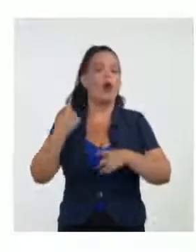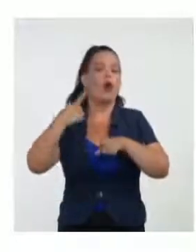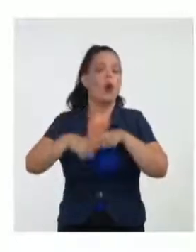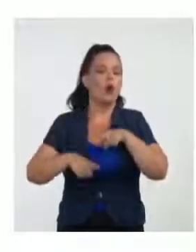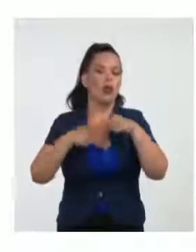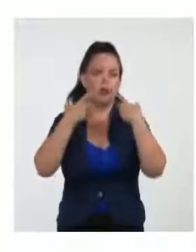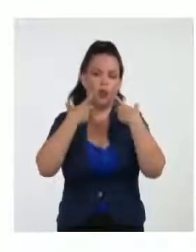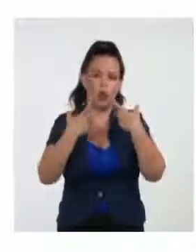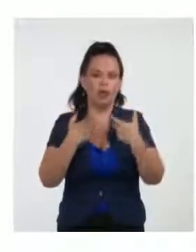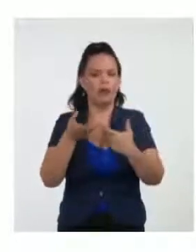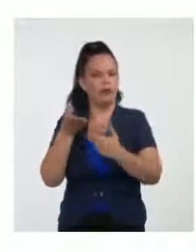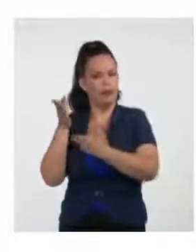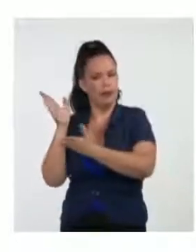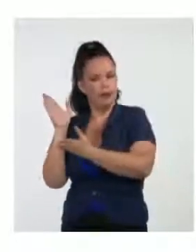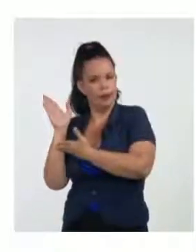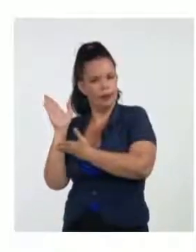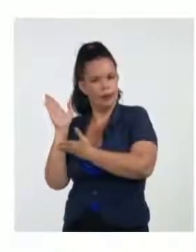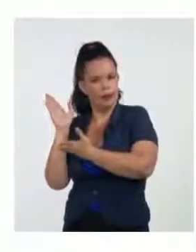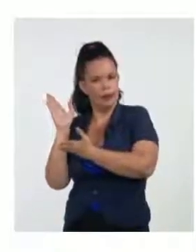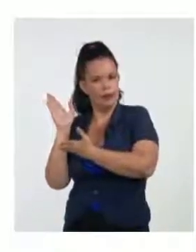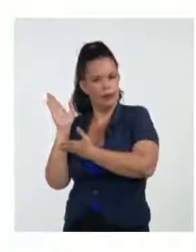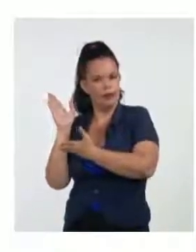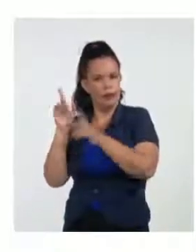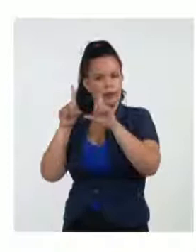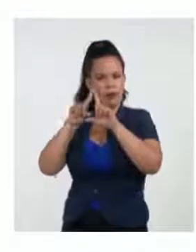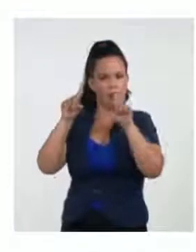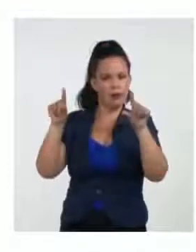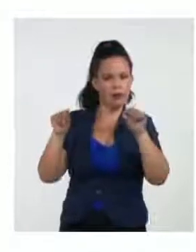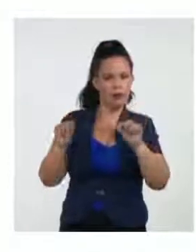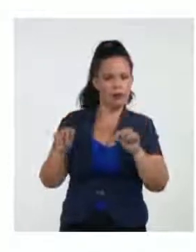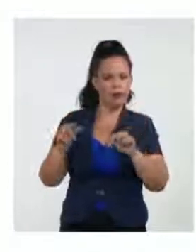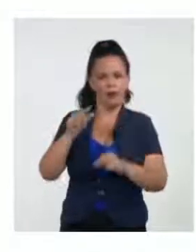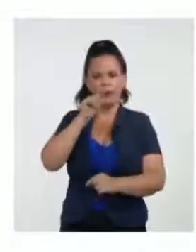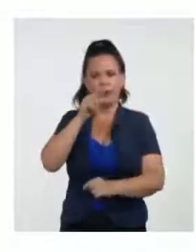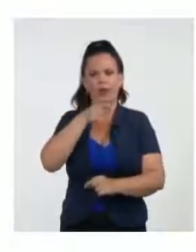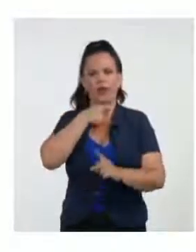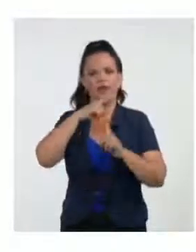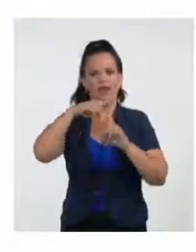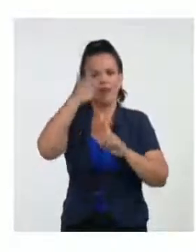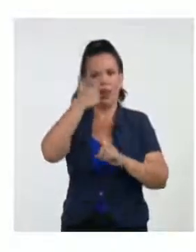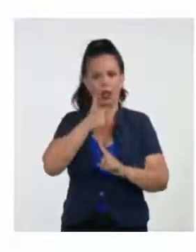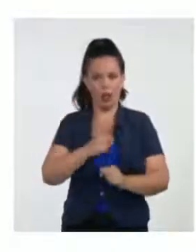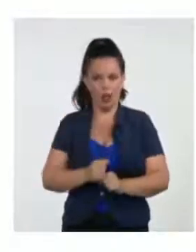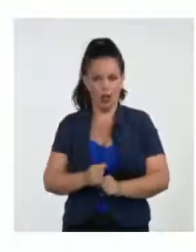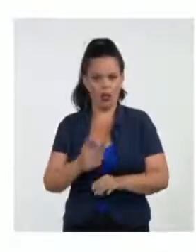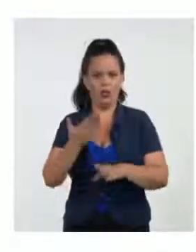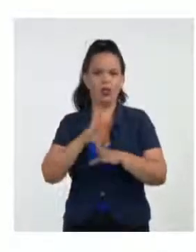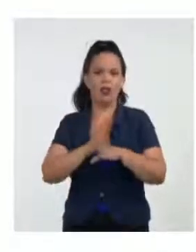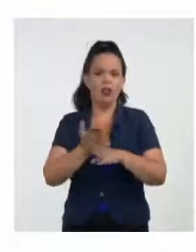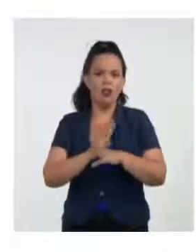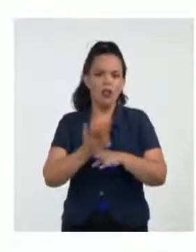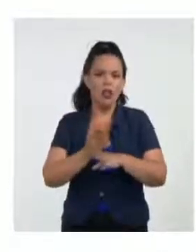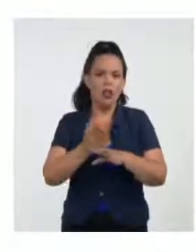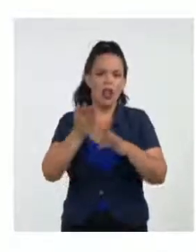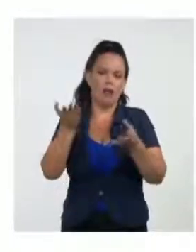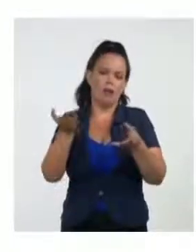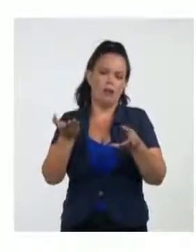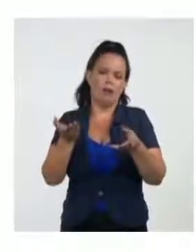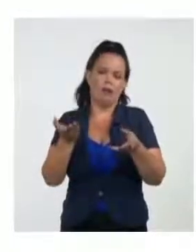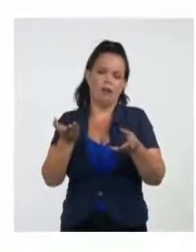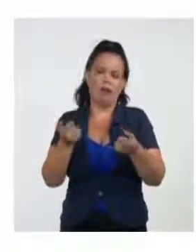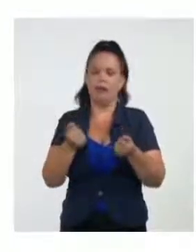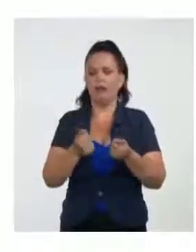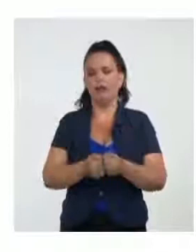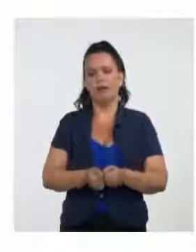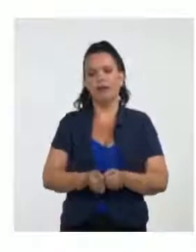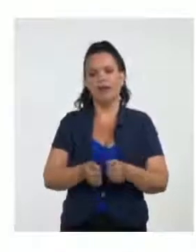ustedes ven el parámetro beta que ahí aparece, es el parámetro de transmisión. En la medida, es decir, por muy